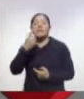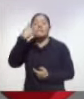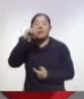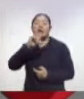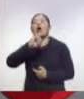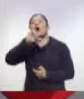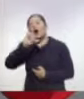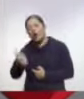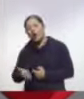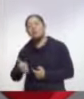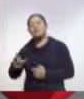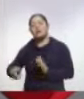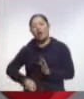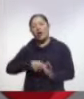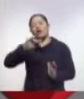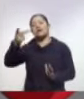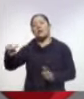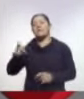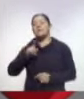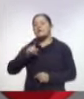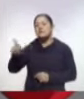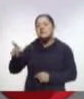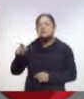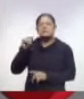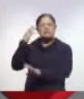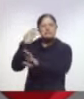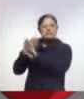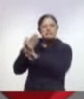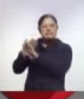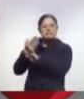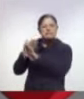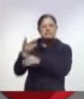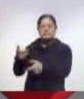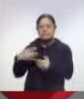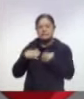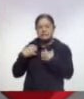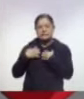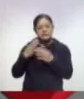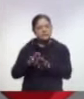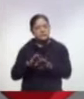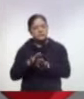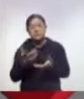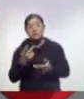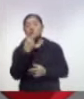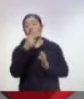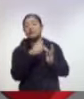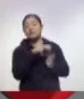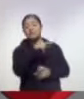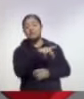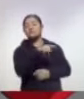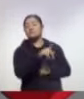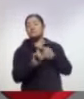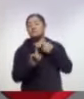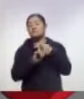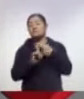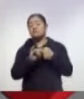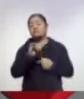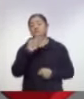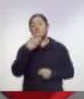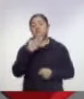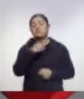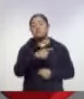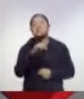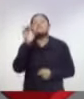cometer esta injusticia. Y es que te comento, mi querida Ays, que efectivamente, Paola Pliego en el 2018 dio positivo en un